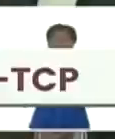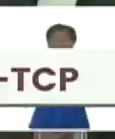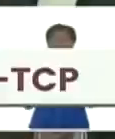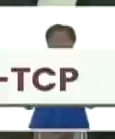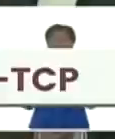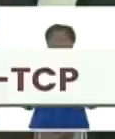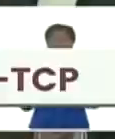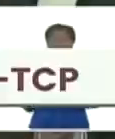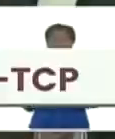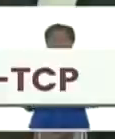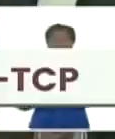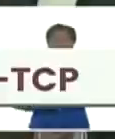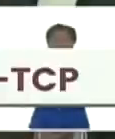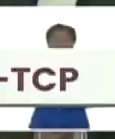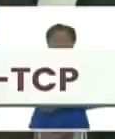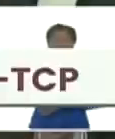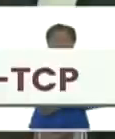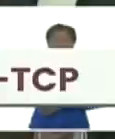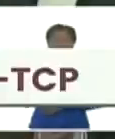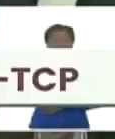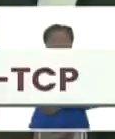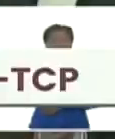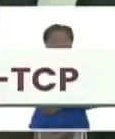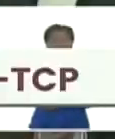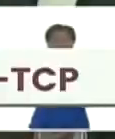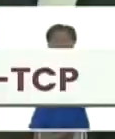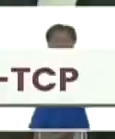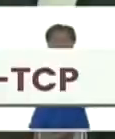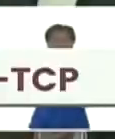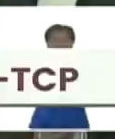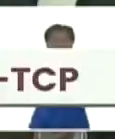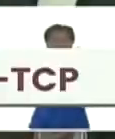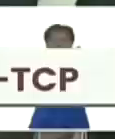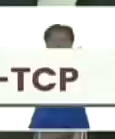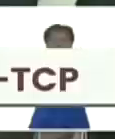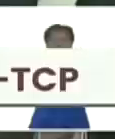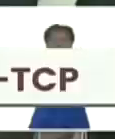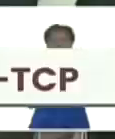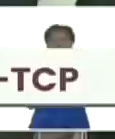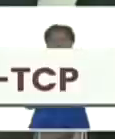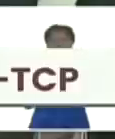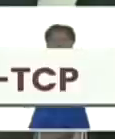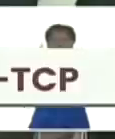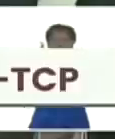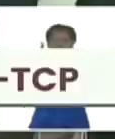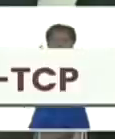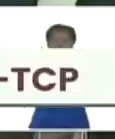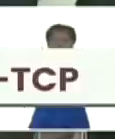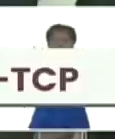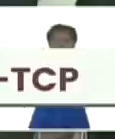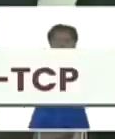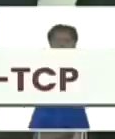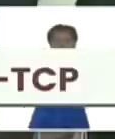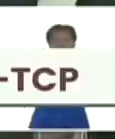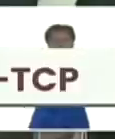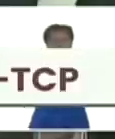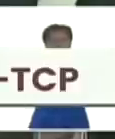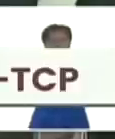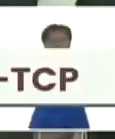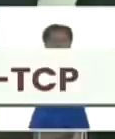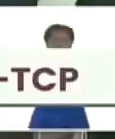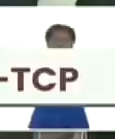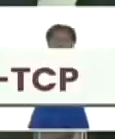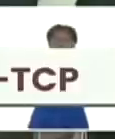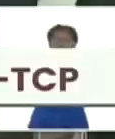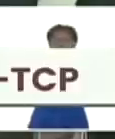día. Quiero entonces hablar de los aspectos positivos y aprovechar la oportunidad